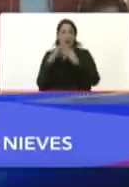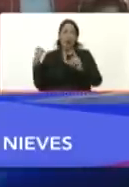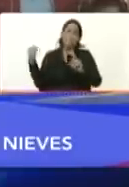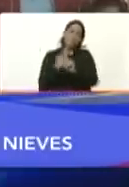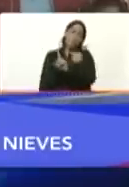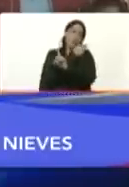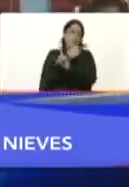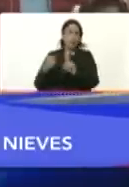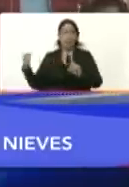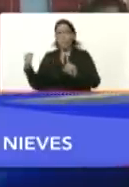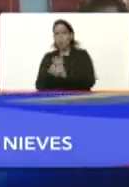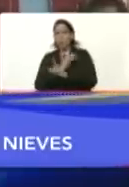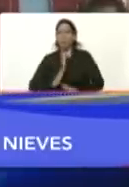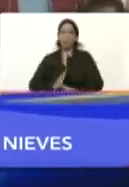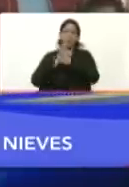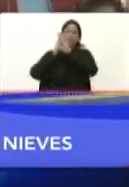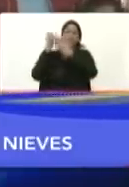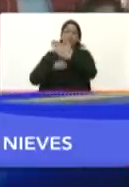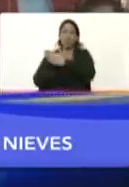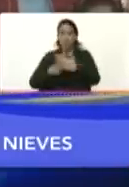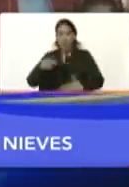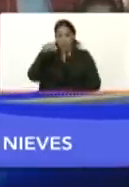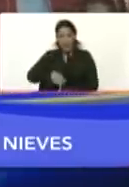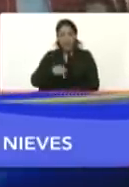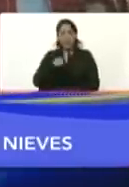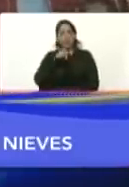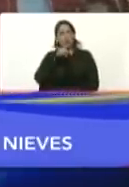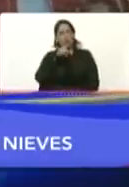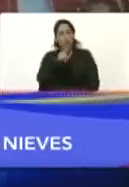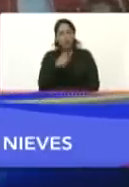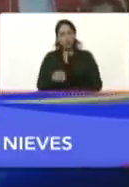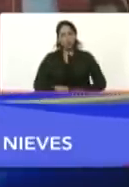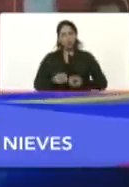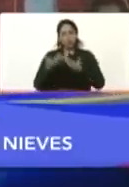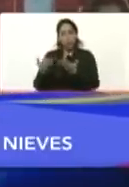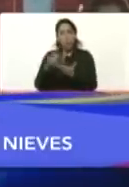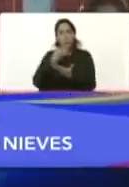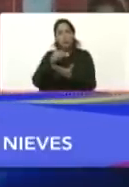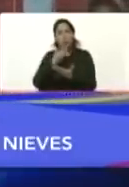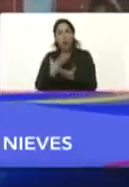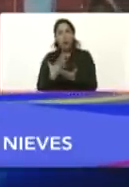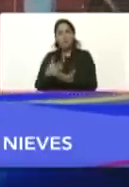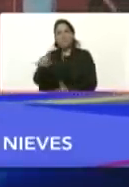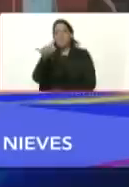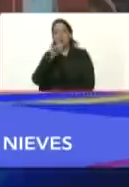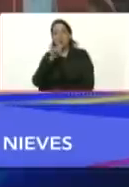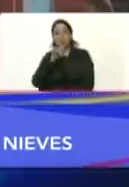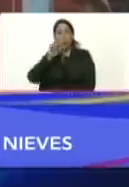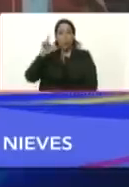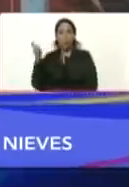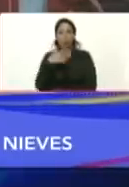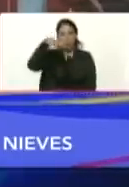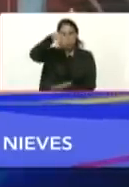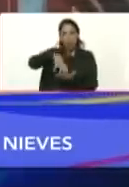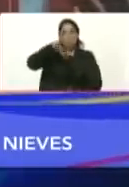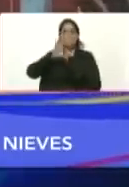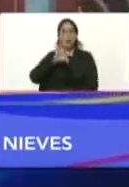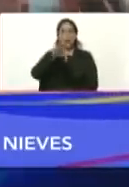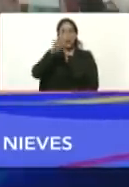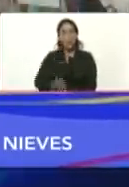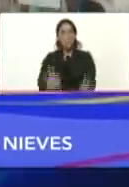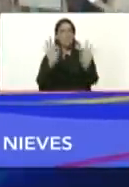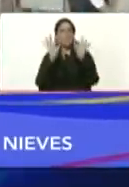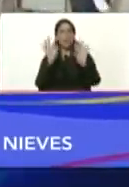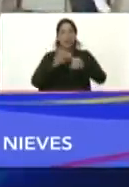de los bloqueos aquí está usted entregándole buenas nuevas a guárico al país y en especial